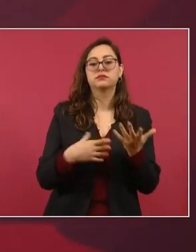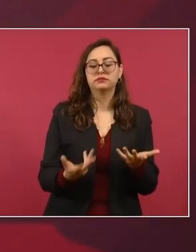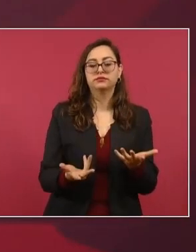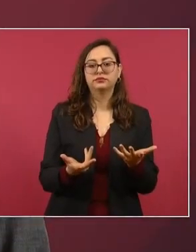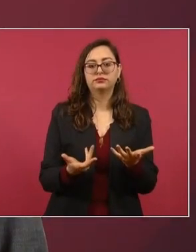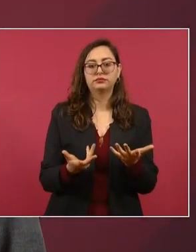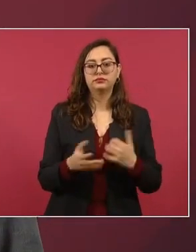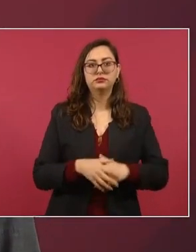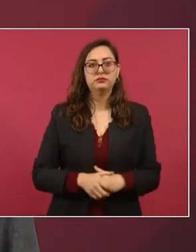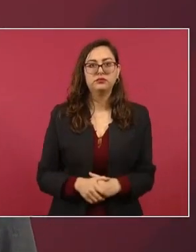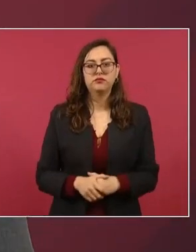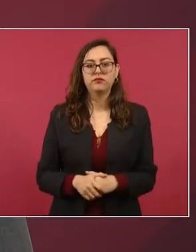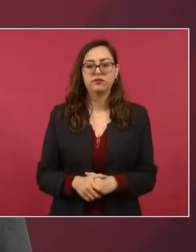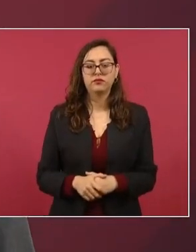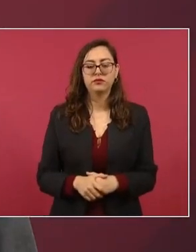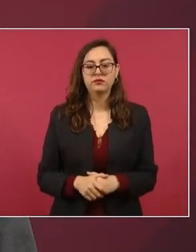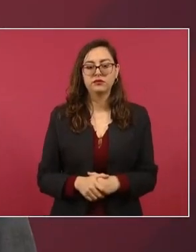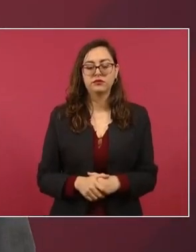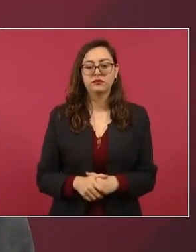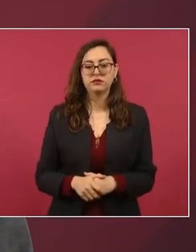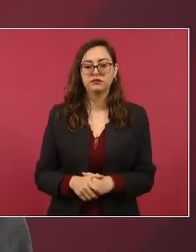Les diría que